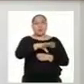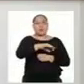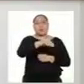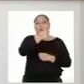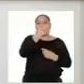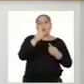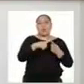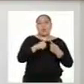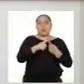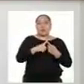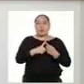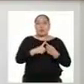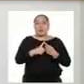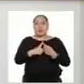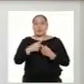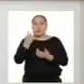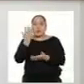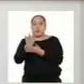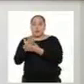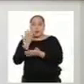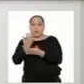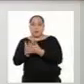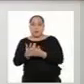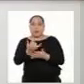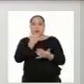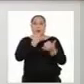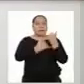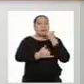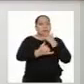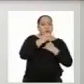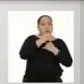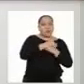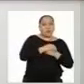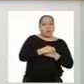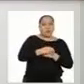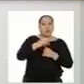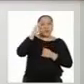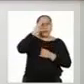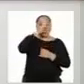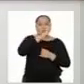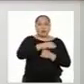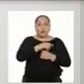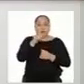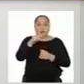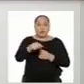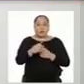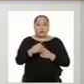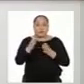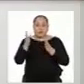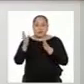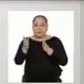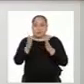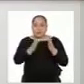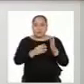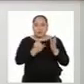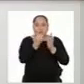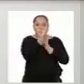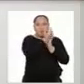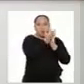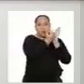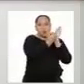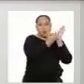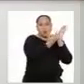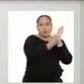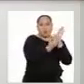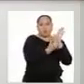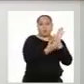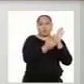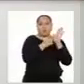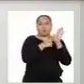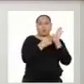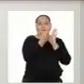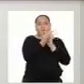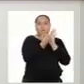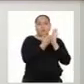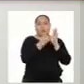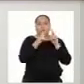como el ensayo-error, buscar un patrón, realizar un gráfico o esquema,